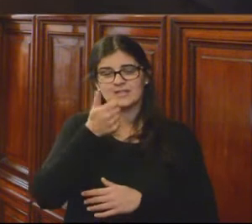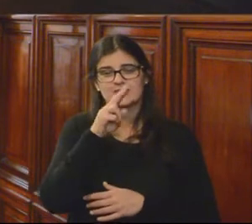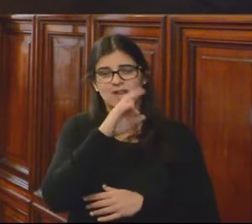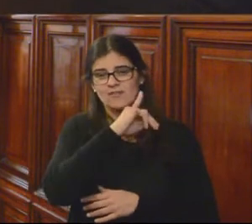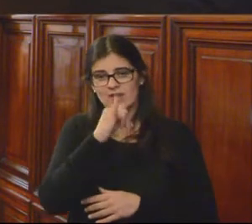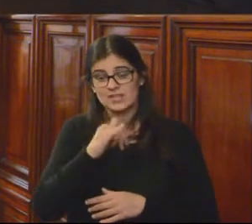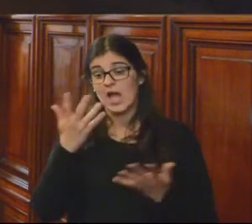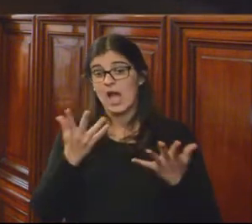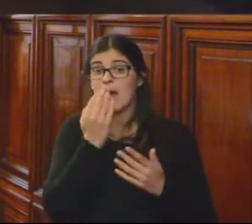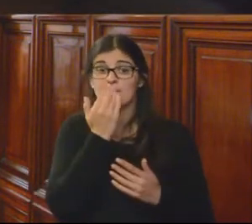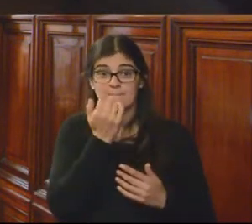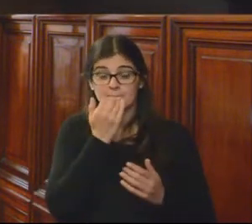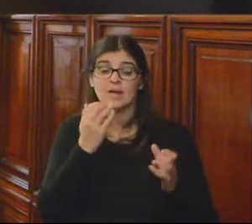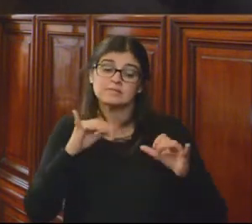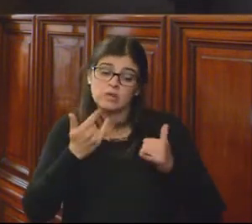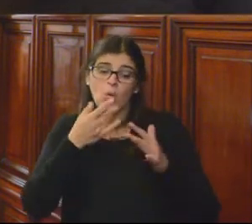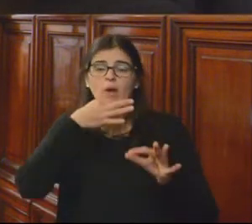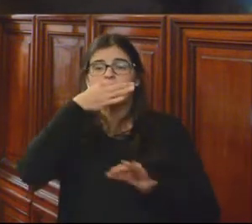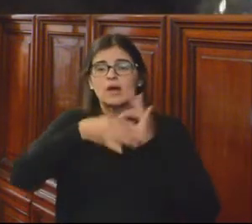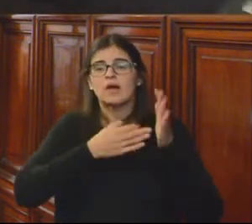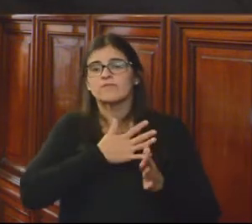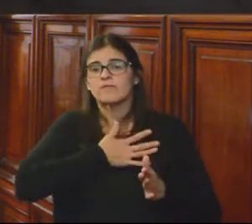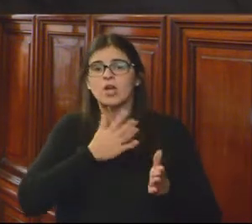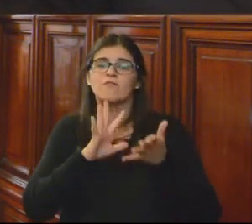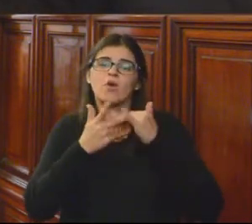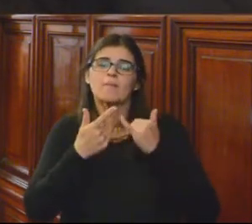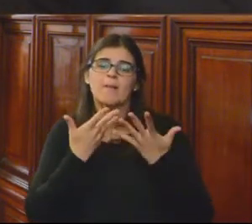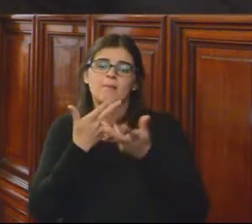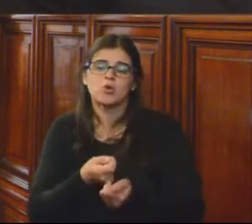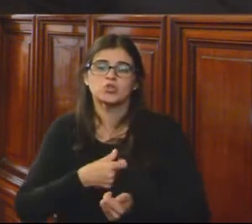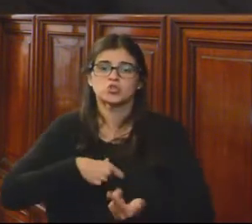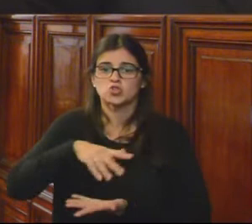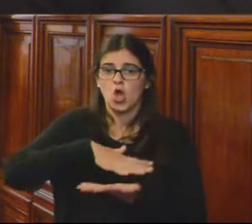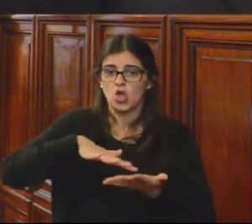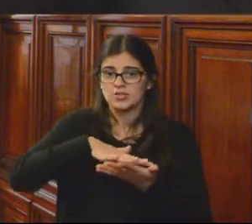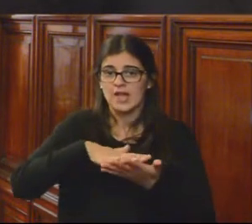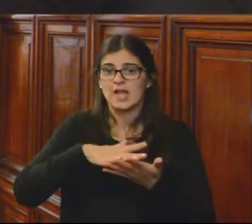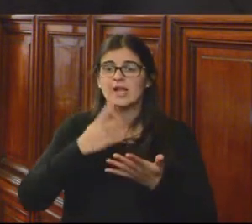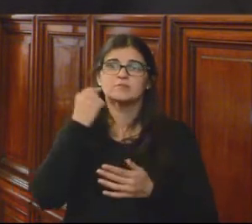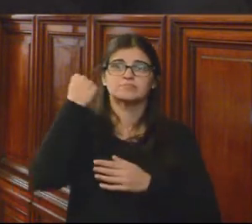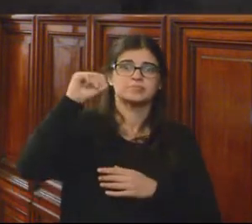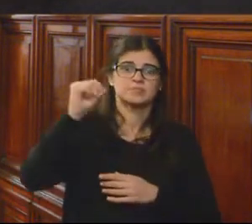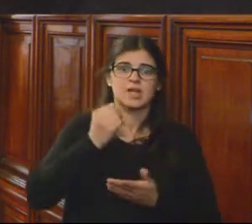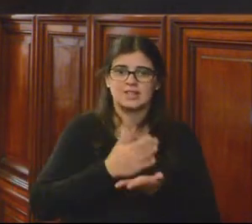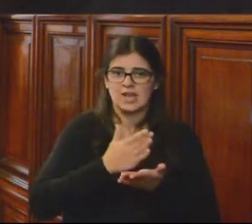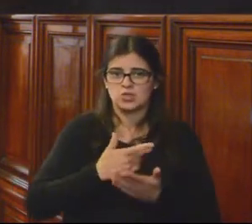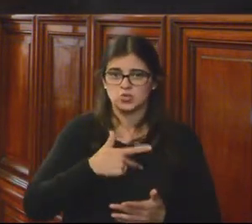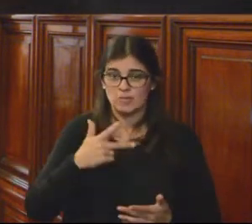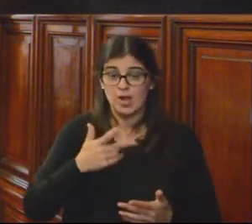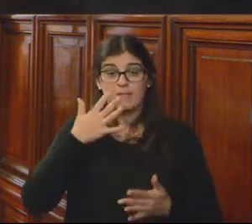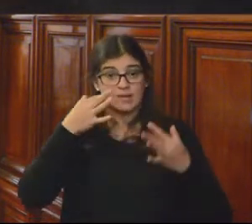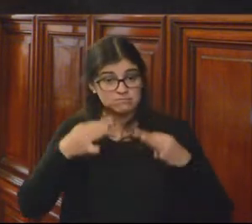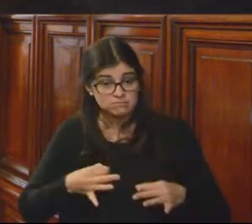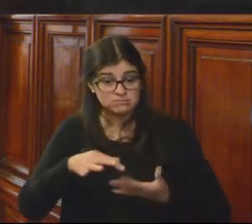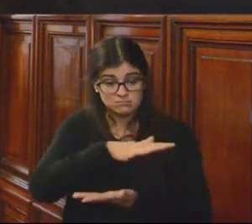con Nicolás Maduro, ha mantenido un discurso a favor de los derechos sociales y en general hacia los derechos humanos. Sin embargo, la realidad actual del